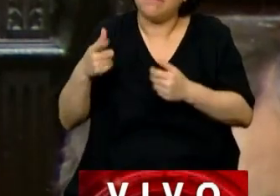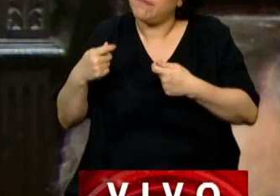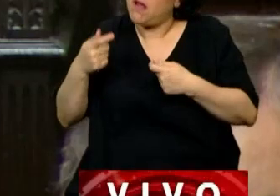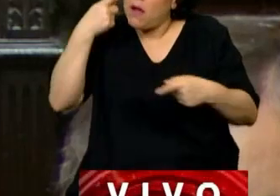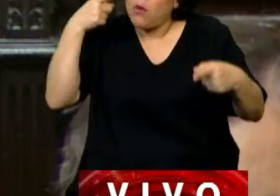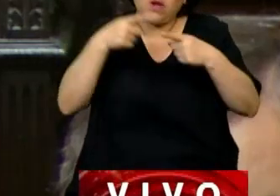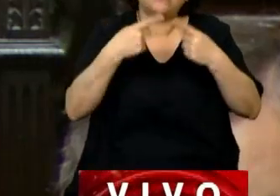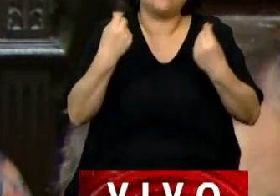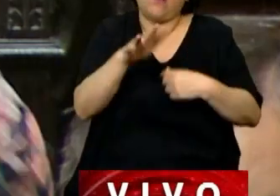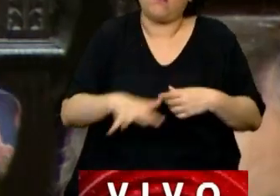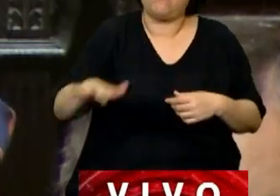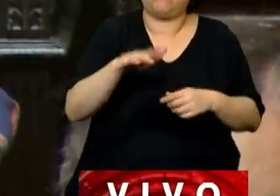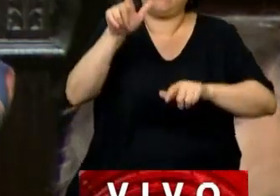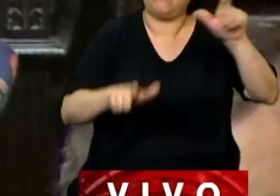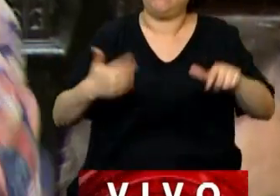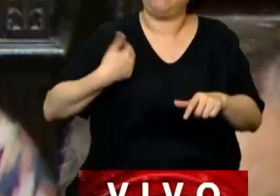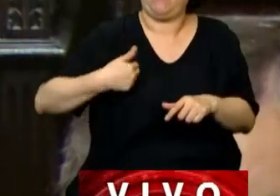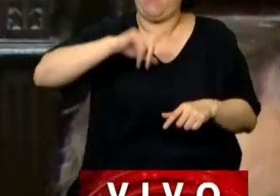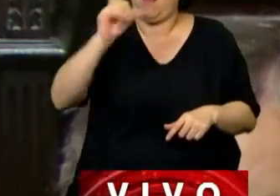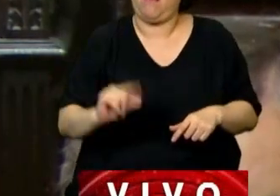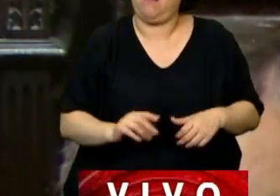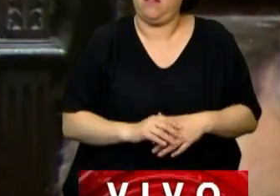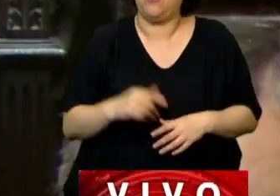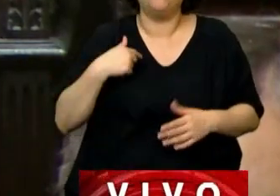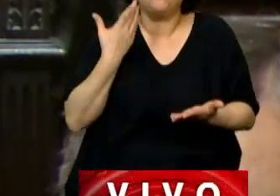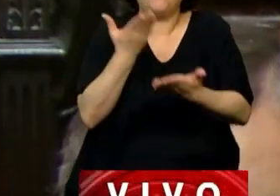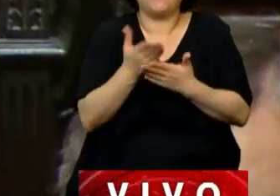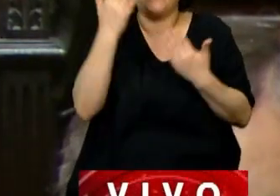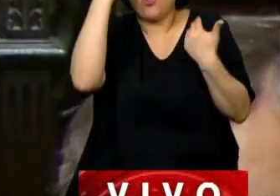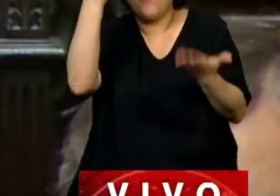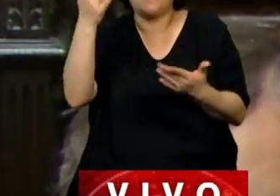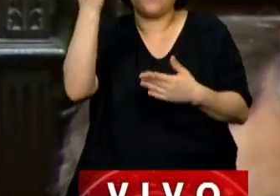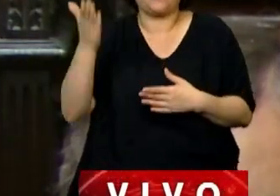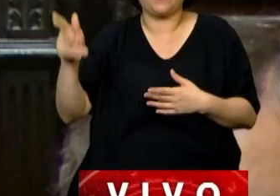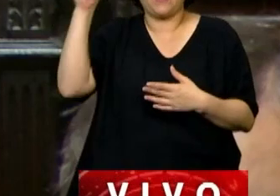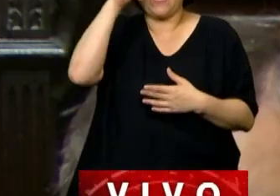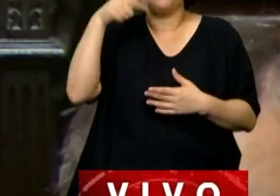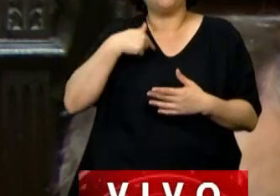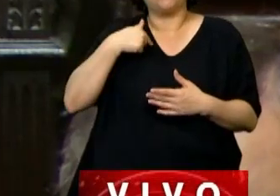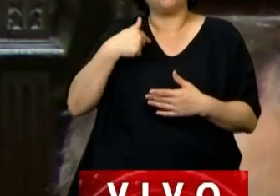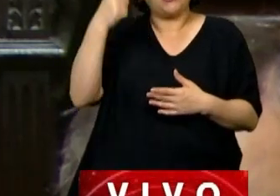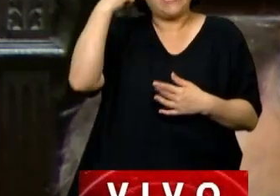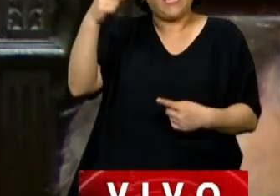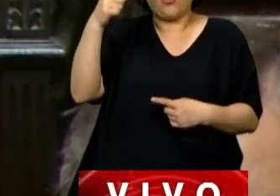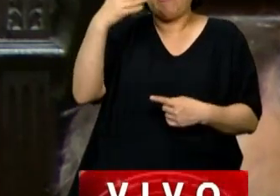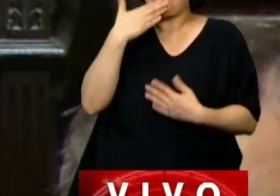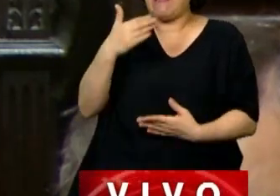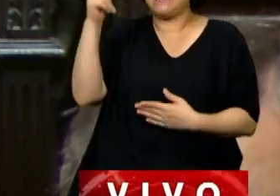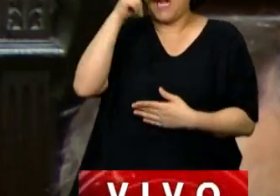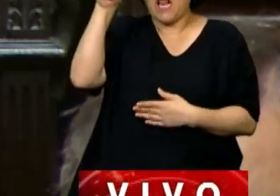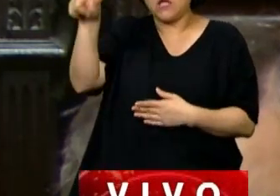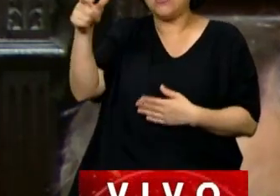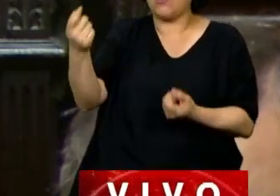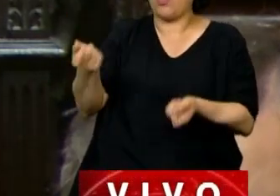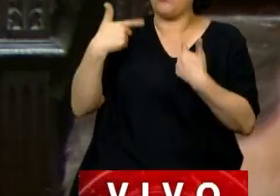argentinos y las argentinas. Pedí hacer este homenaje porque como joven creo que Néstor fue quien nos abrió las puertas a